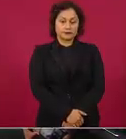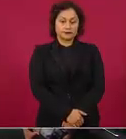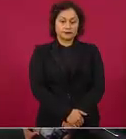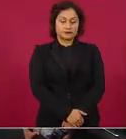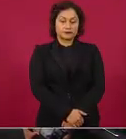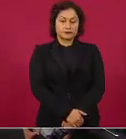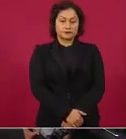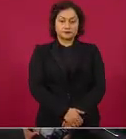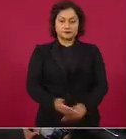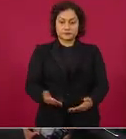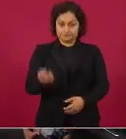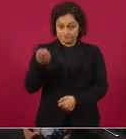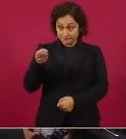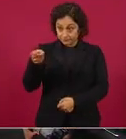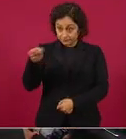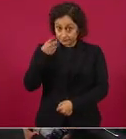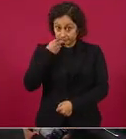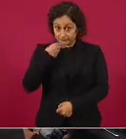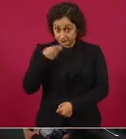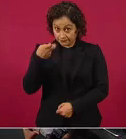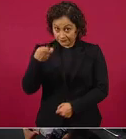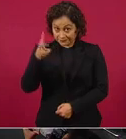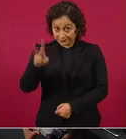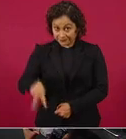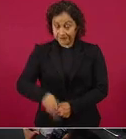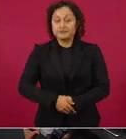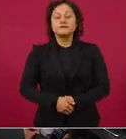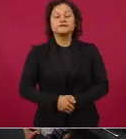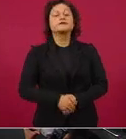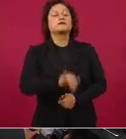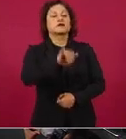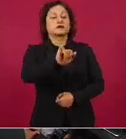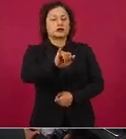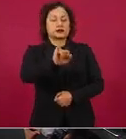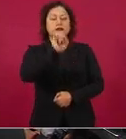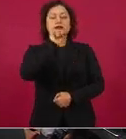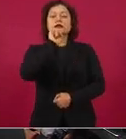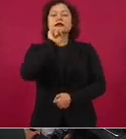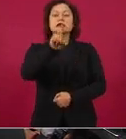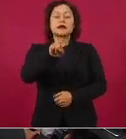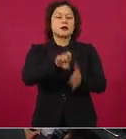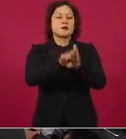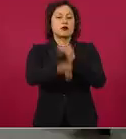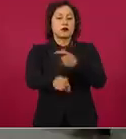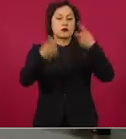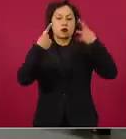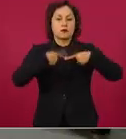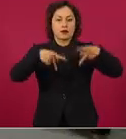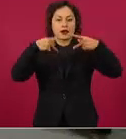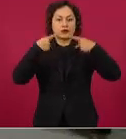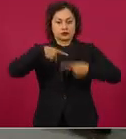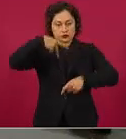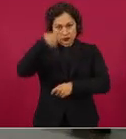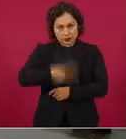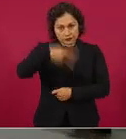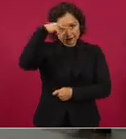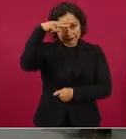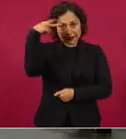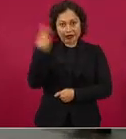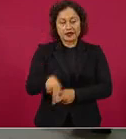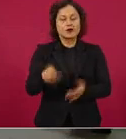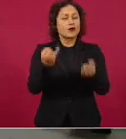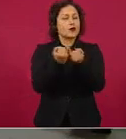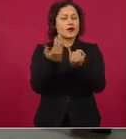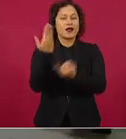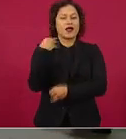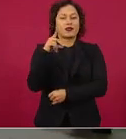Así es, eso es lo que quieres, ¿no? Y sobre todo los casos de éxito como el de Donovan, como Jesús Asencio que se va a la